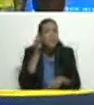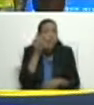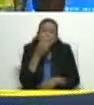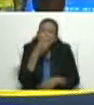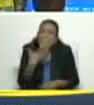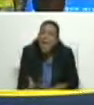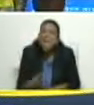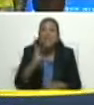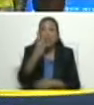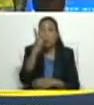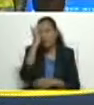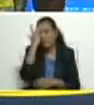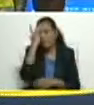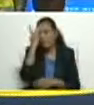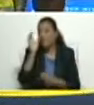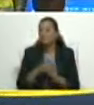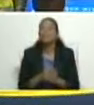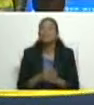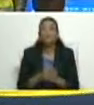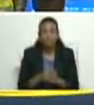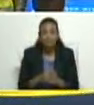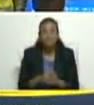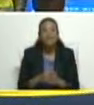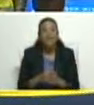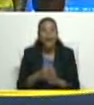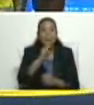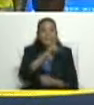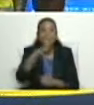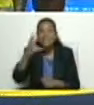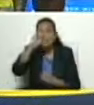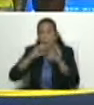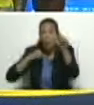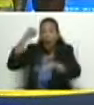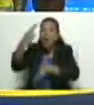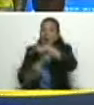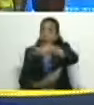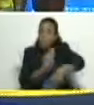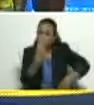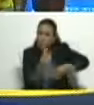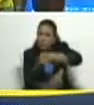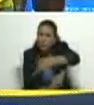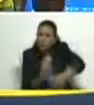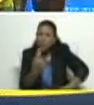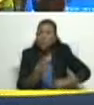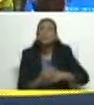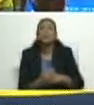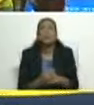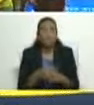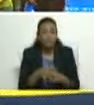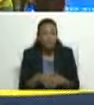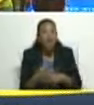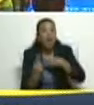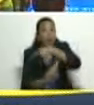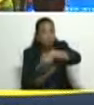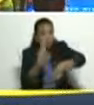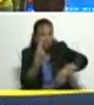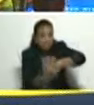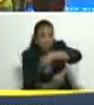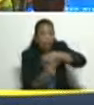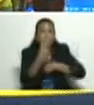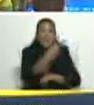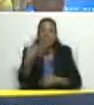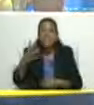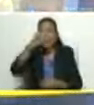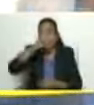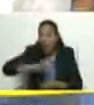Hermoso aquel 2 de febrero, a 25 años de la revolución. La revolución en sus